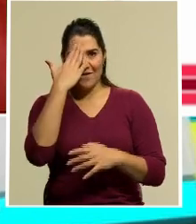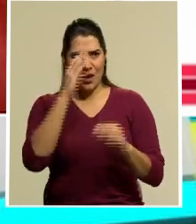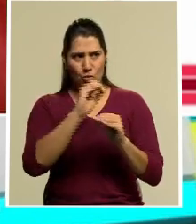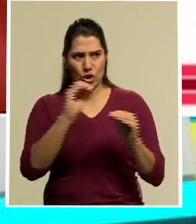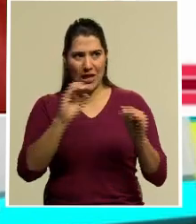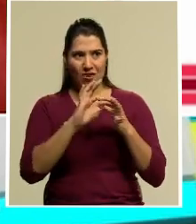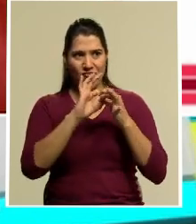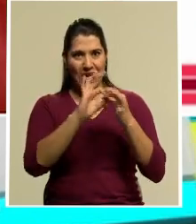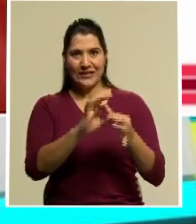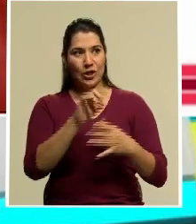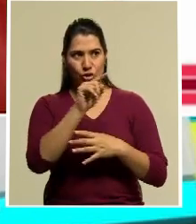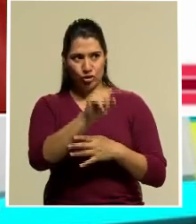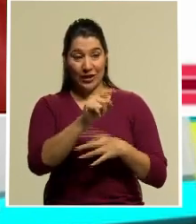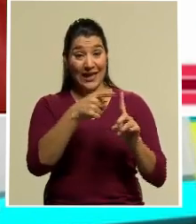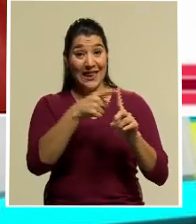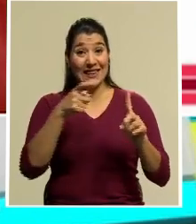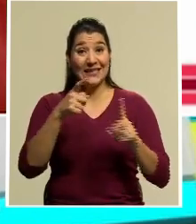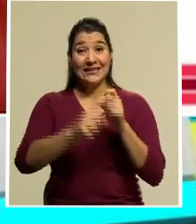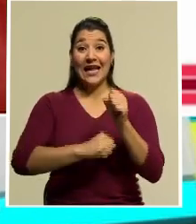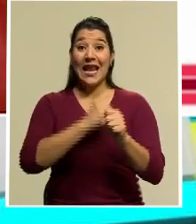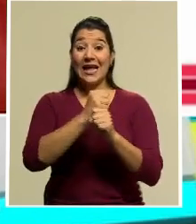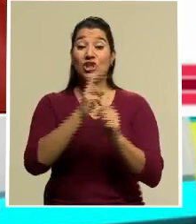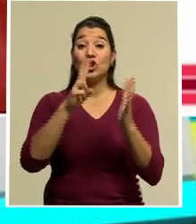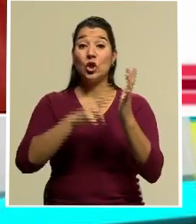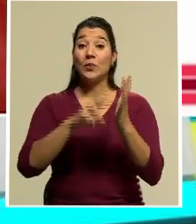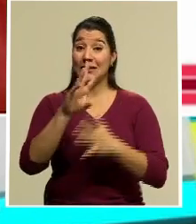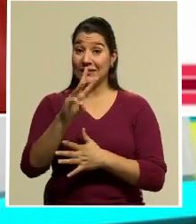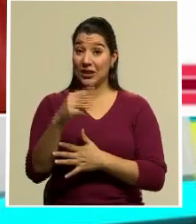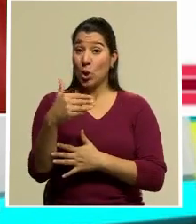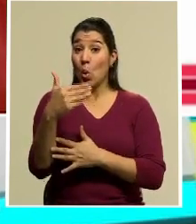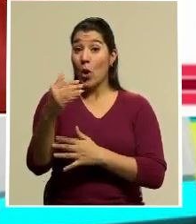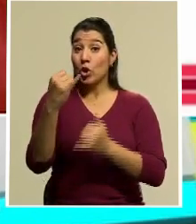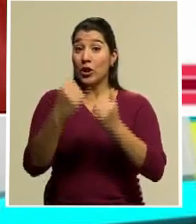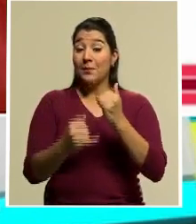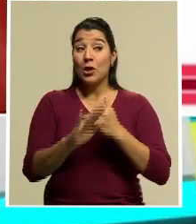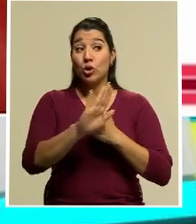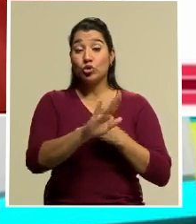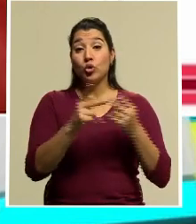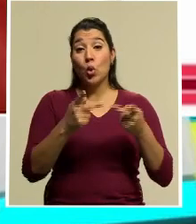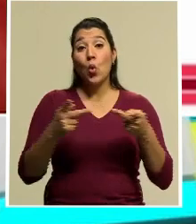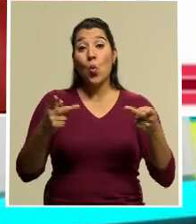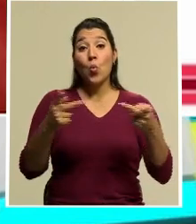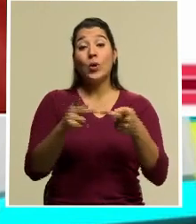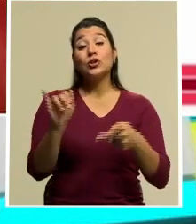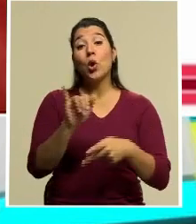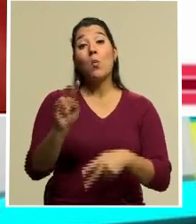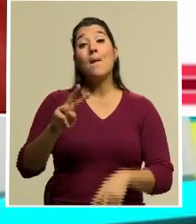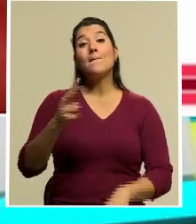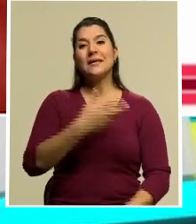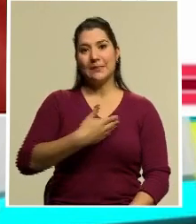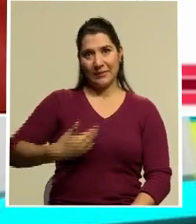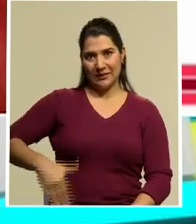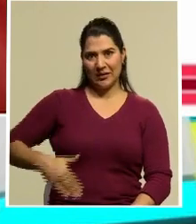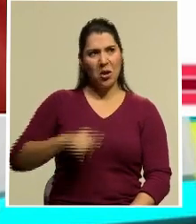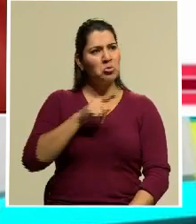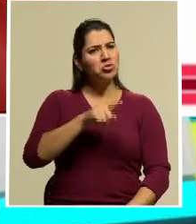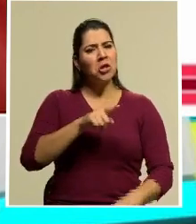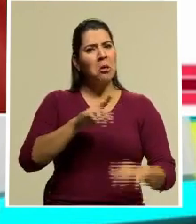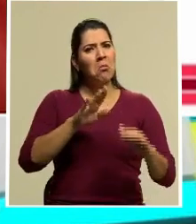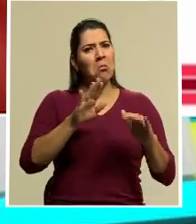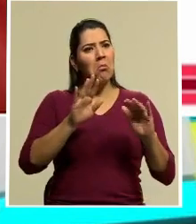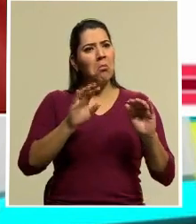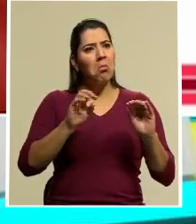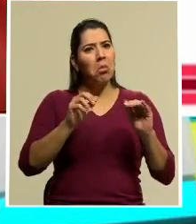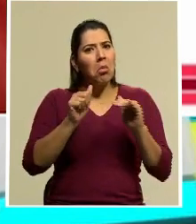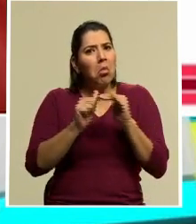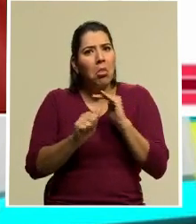la vicepresidencia en 2006, hace ya 15 años. ¿Qué la motivó a salir de ese